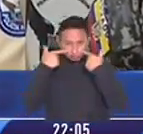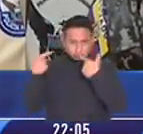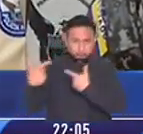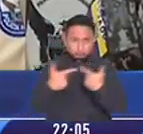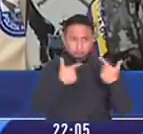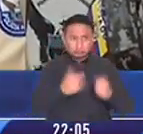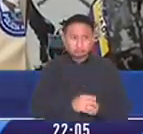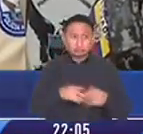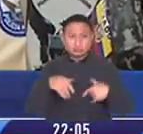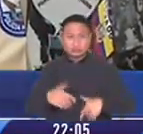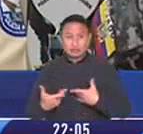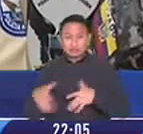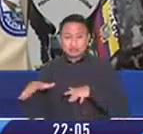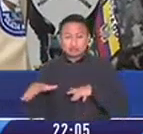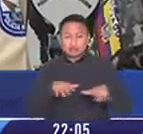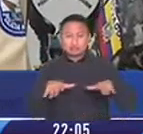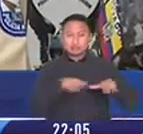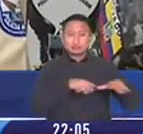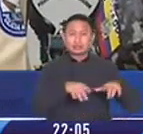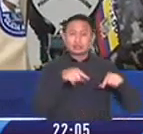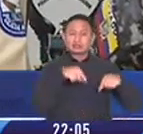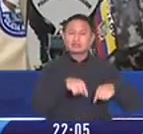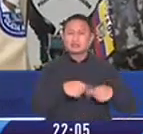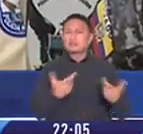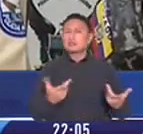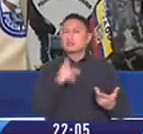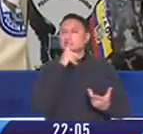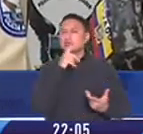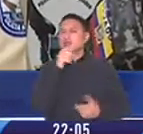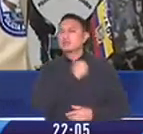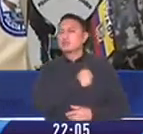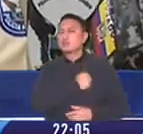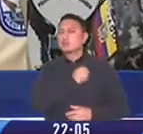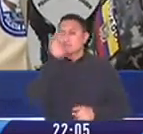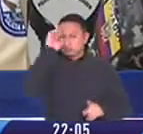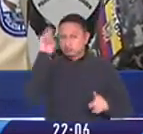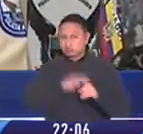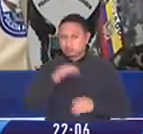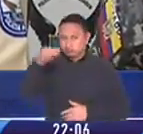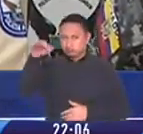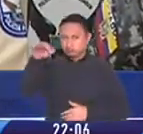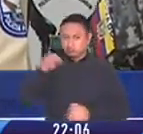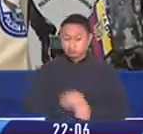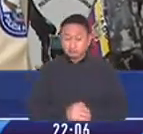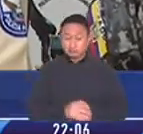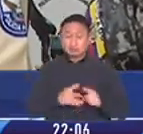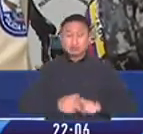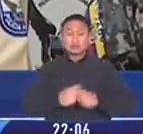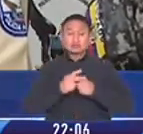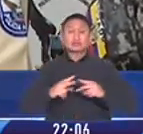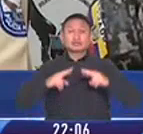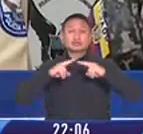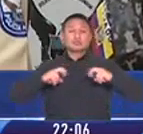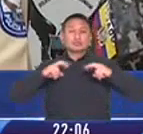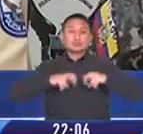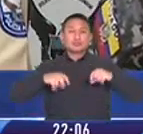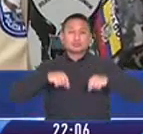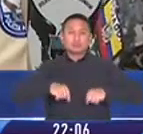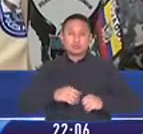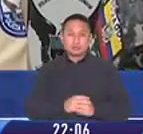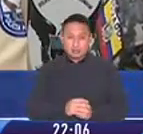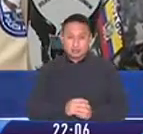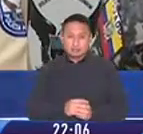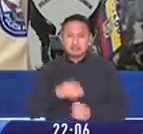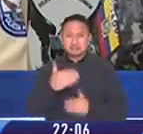estamos coordinando para verificar el origen de esos panfletos y realizar las investigaciones correspondientes